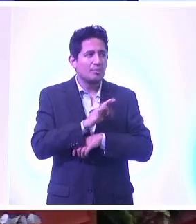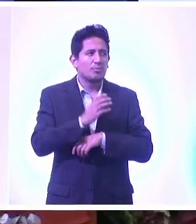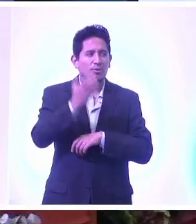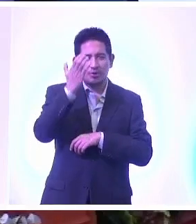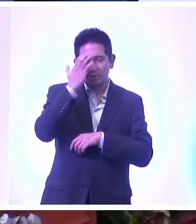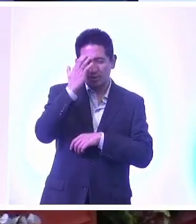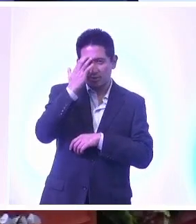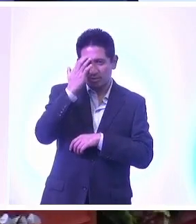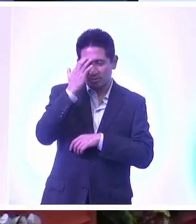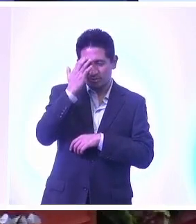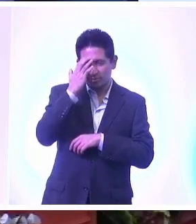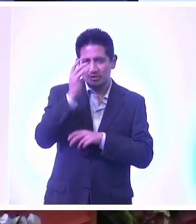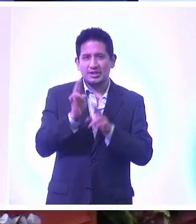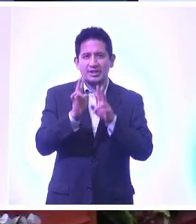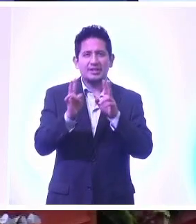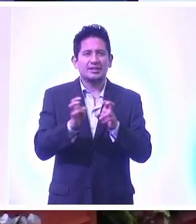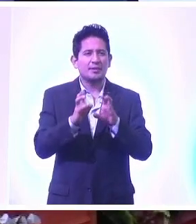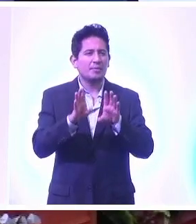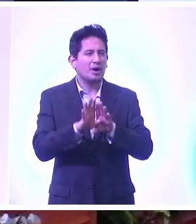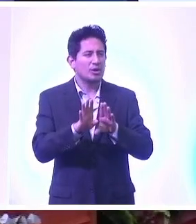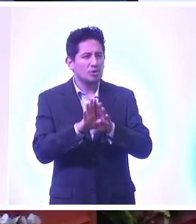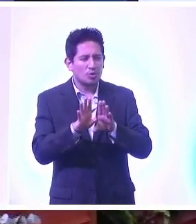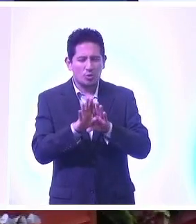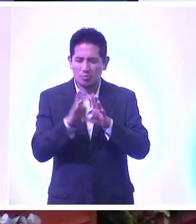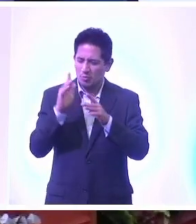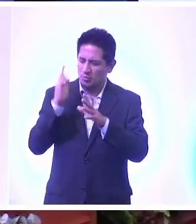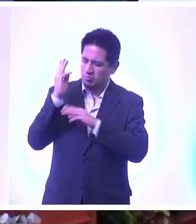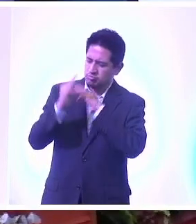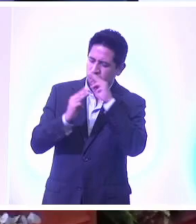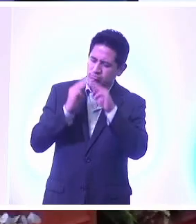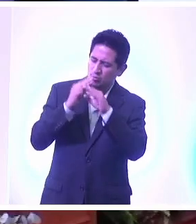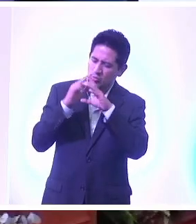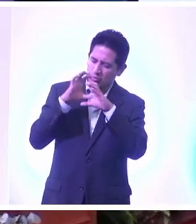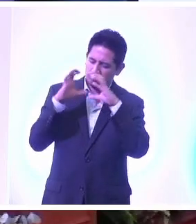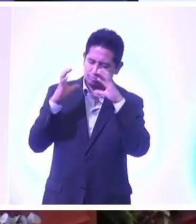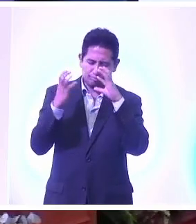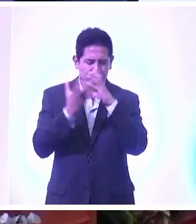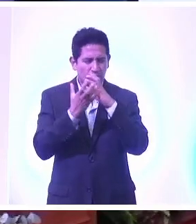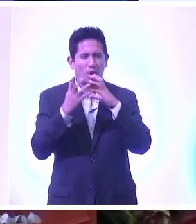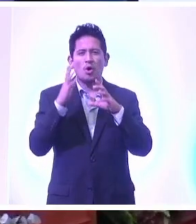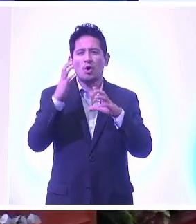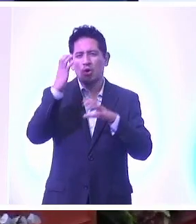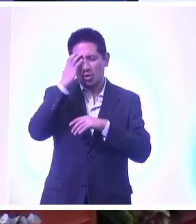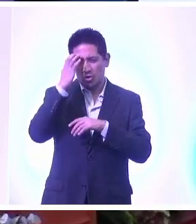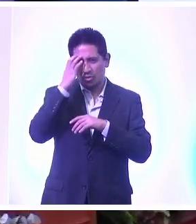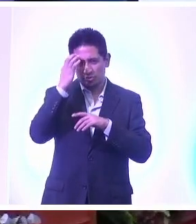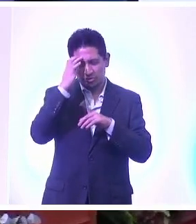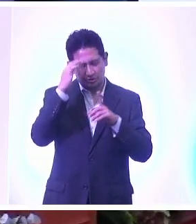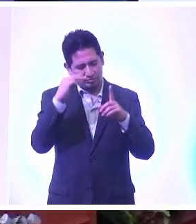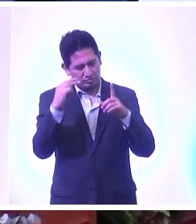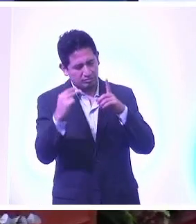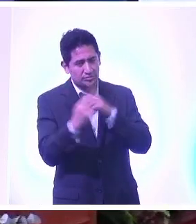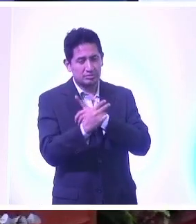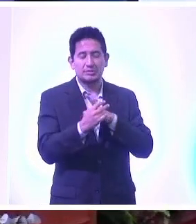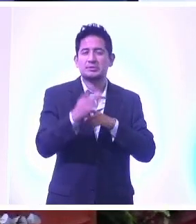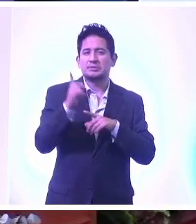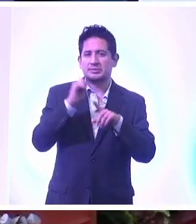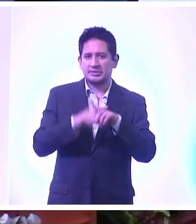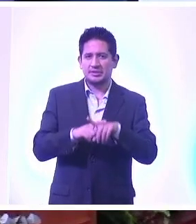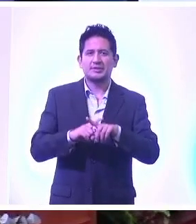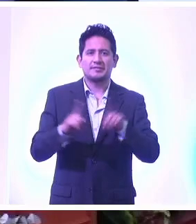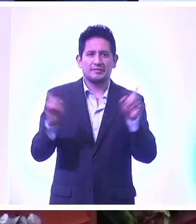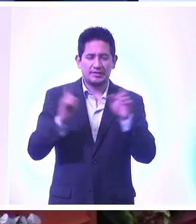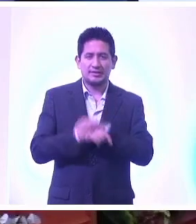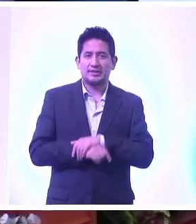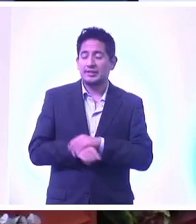la exploración del mundo su cultura y las personas como Rockstar de la innovación su visión disruptiva Y